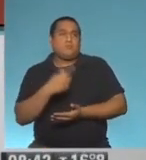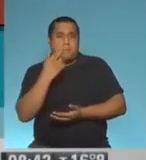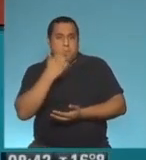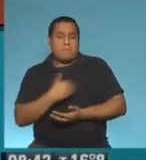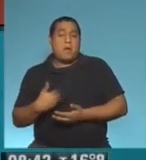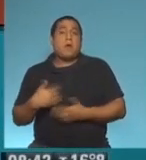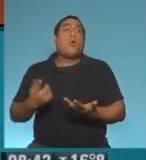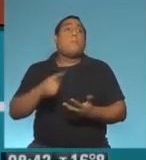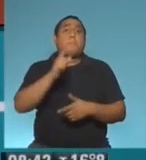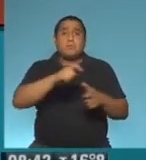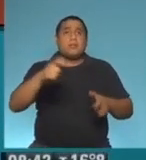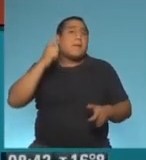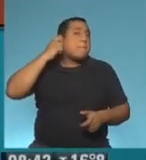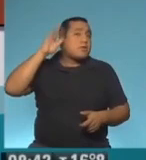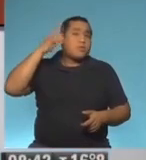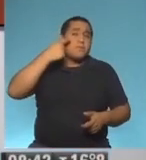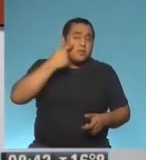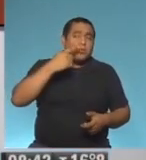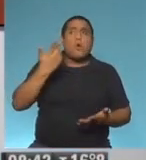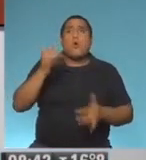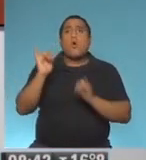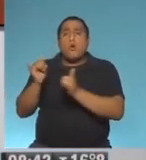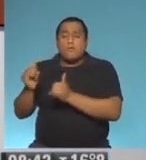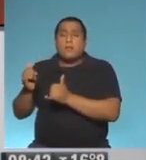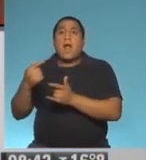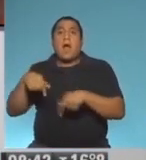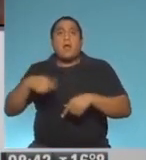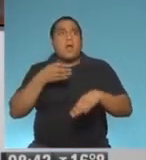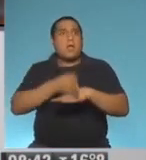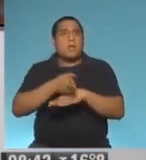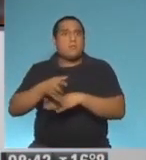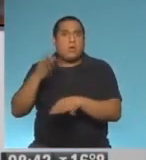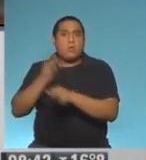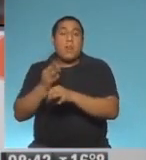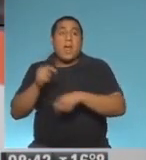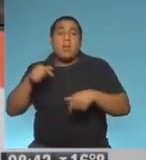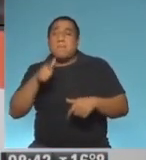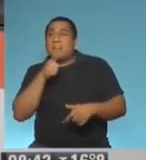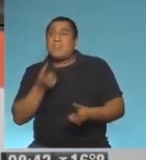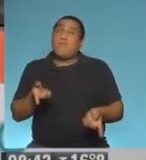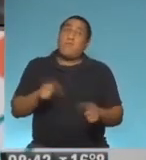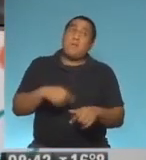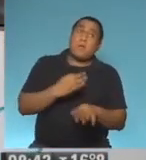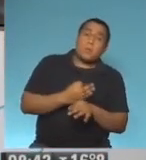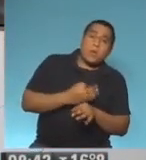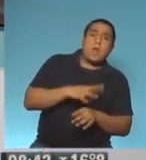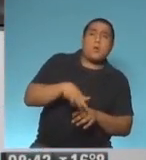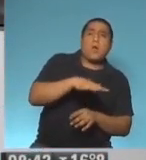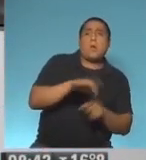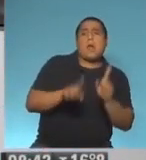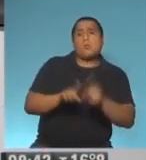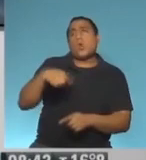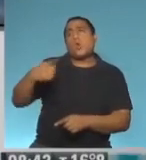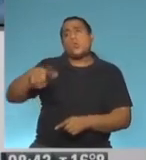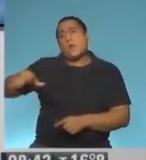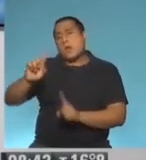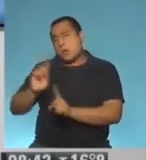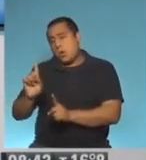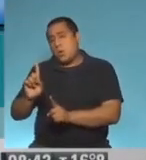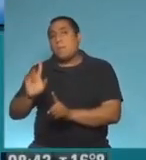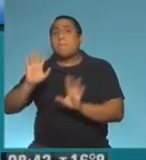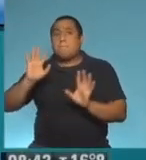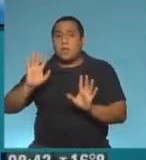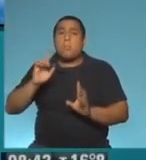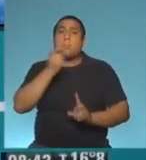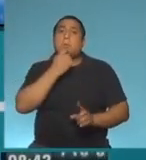también los más jóvenes en los ingresos escolares ahora que estamos ahí viste que volvemos a la escuela en algunos lugares de nosotros no si alguien no se